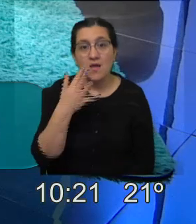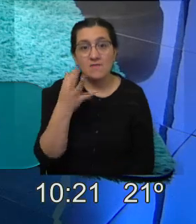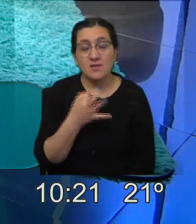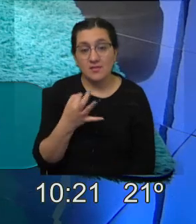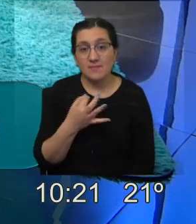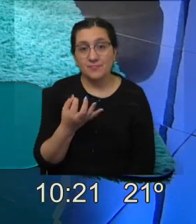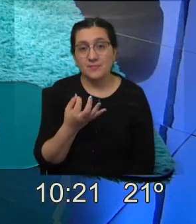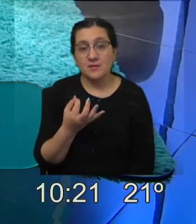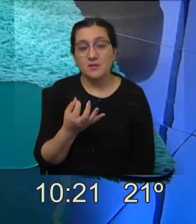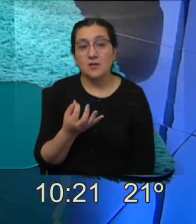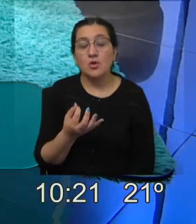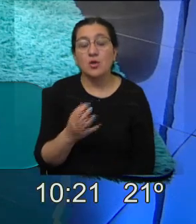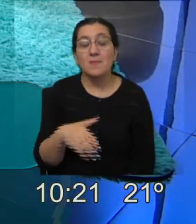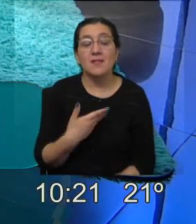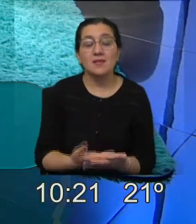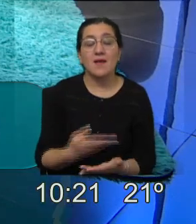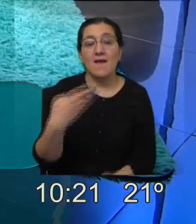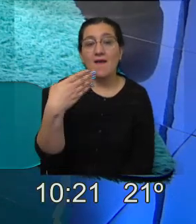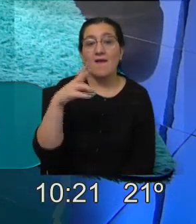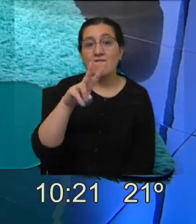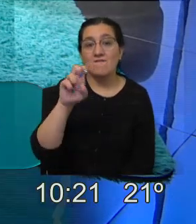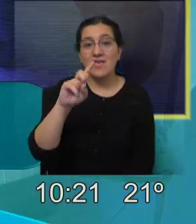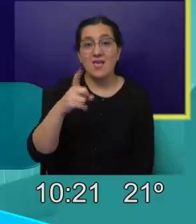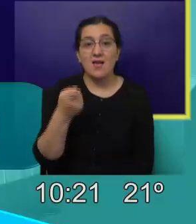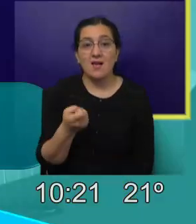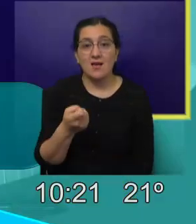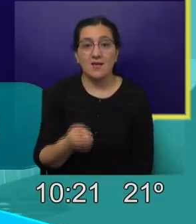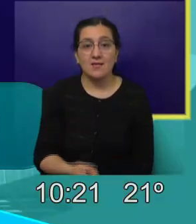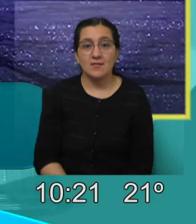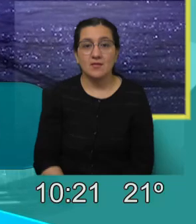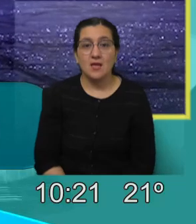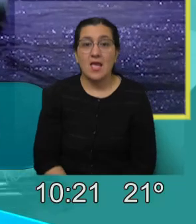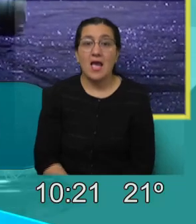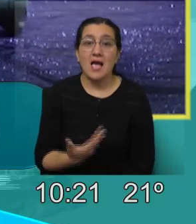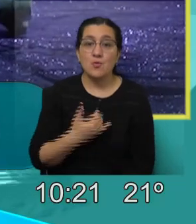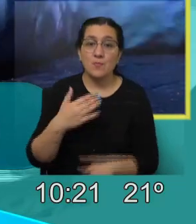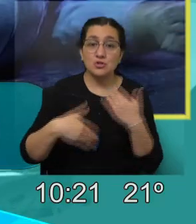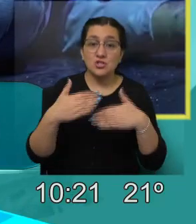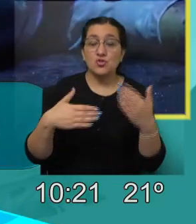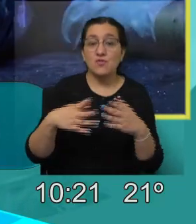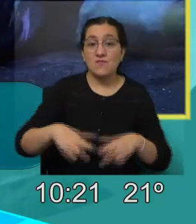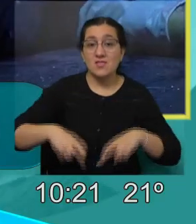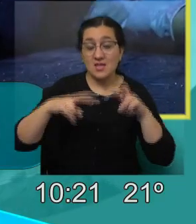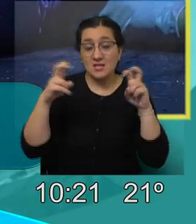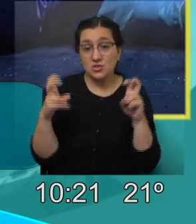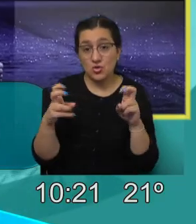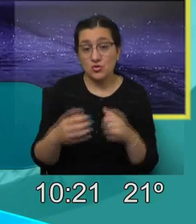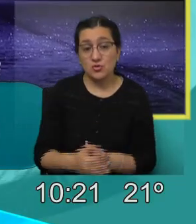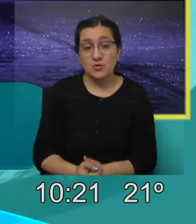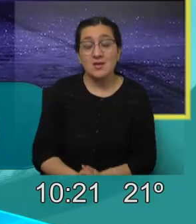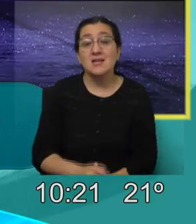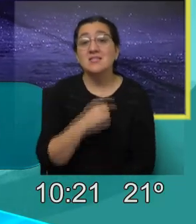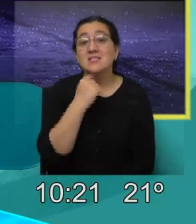en escena que plantea Mario Vega, es decir, como bien decía Luifer, todo este proceso de investigación que se hace yendo a Ucrania sirve como